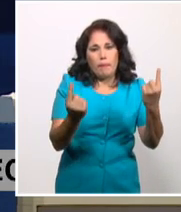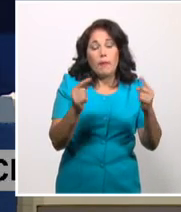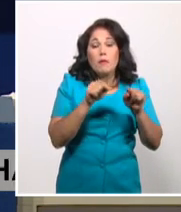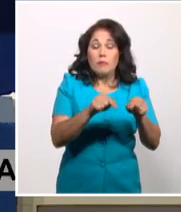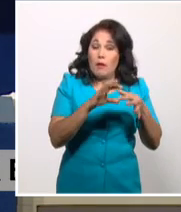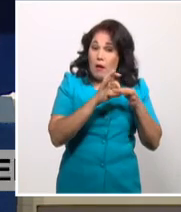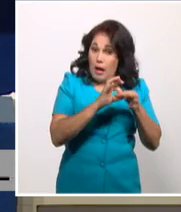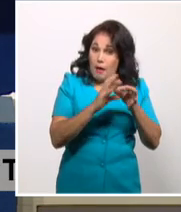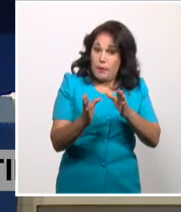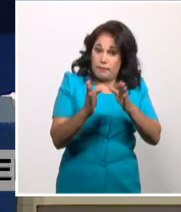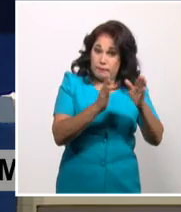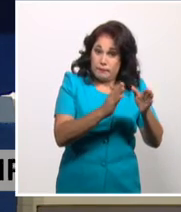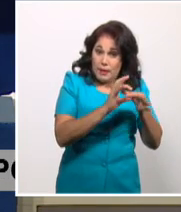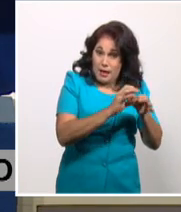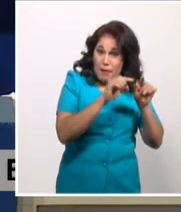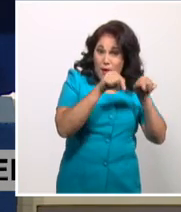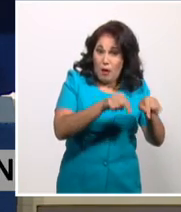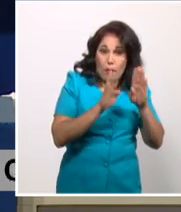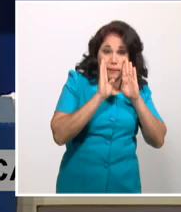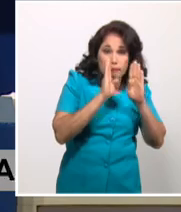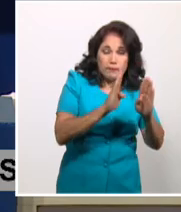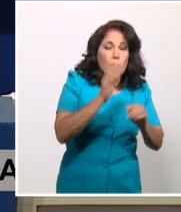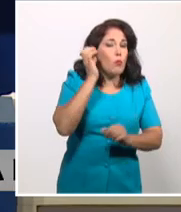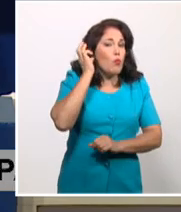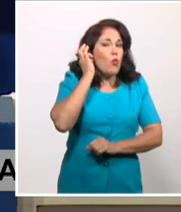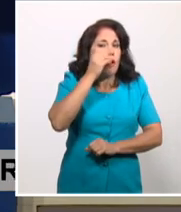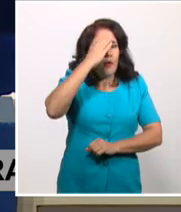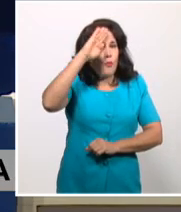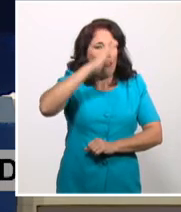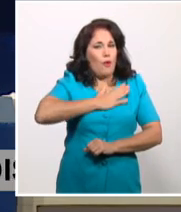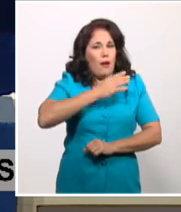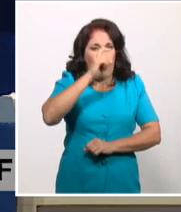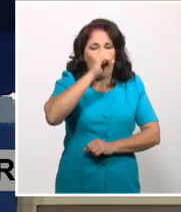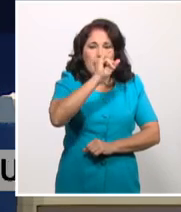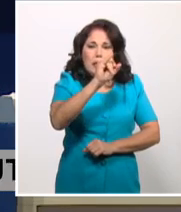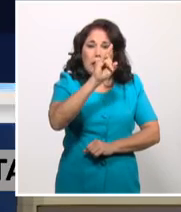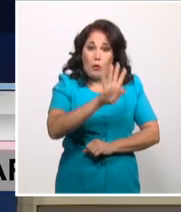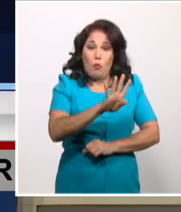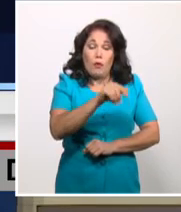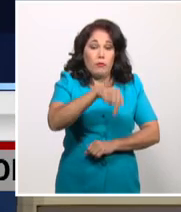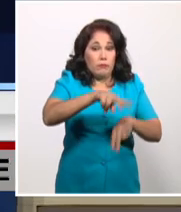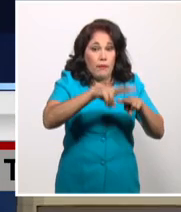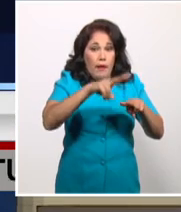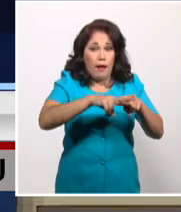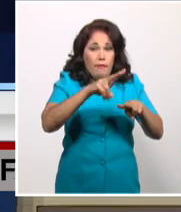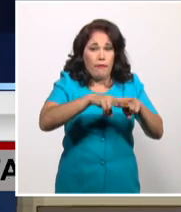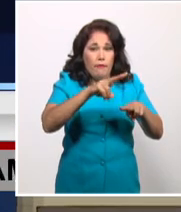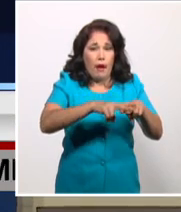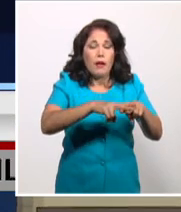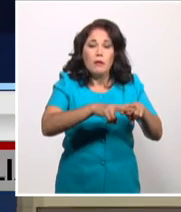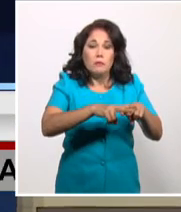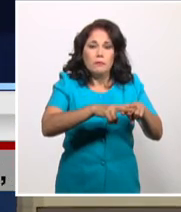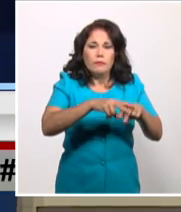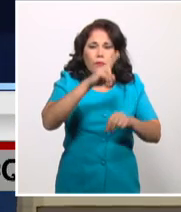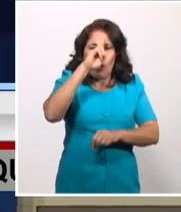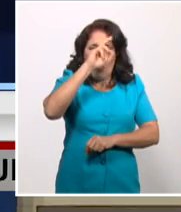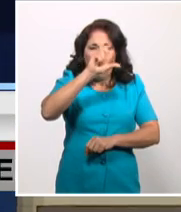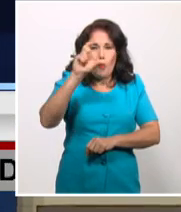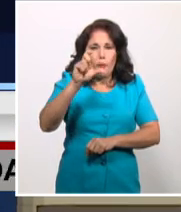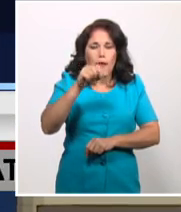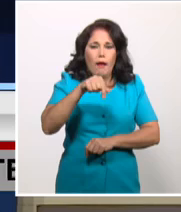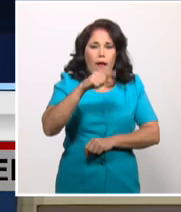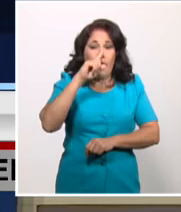grave está la paciente cubana de 64 años de edad, de aquí de La Habana, que está en el